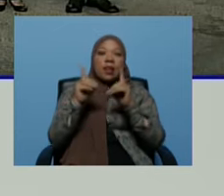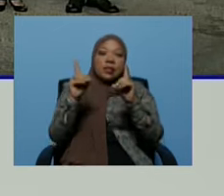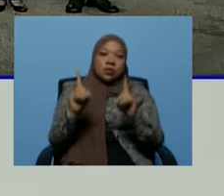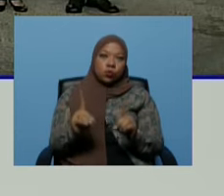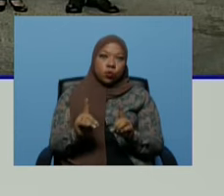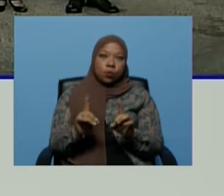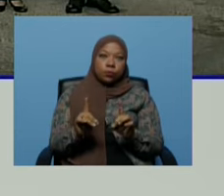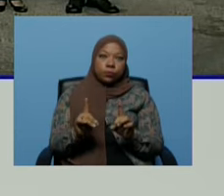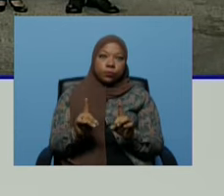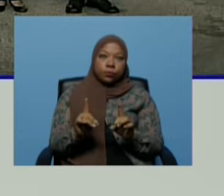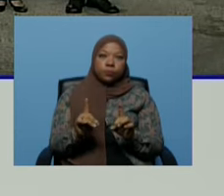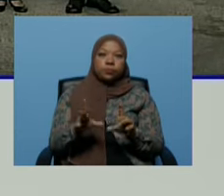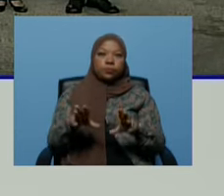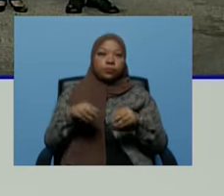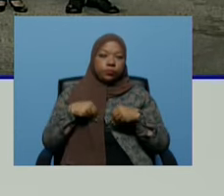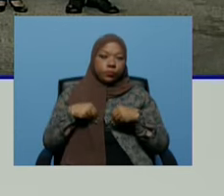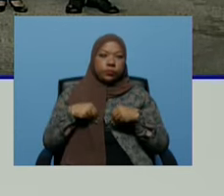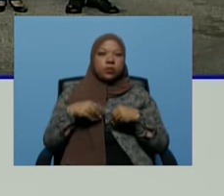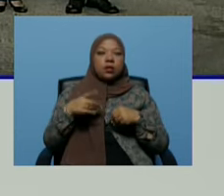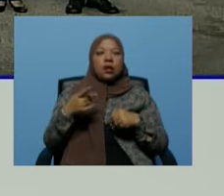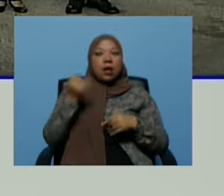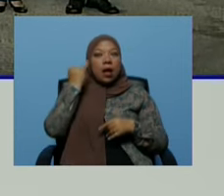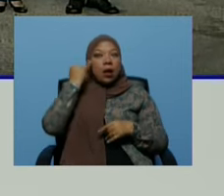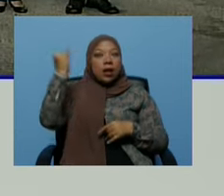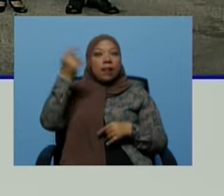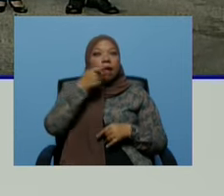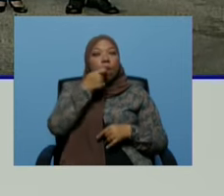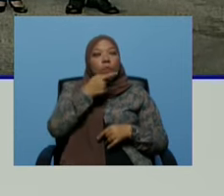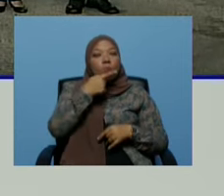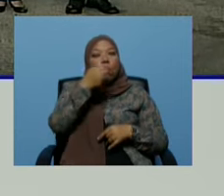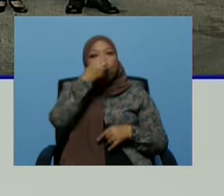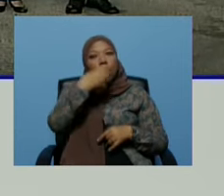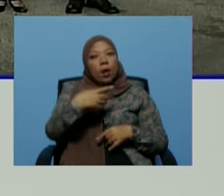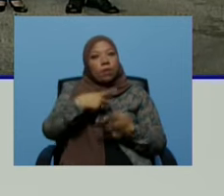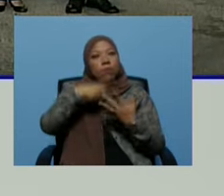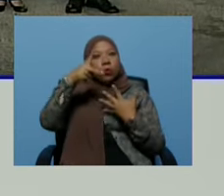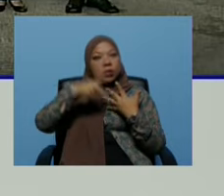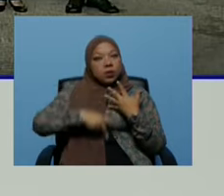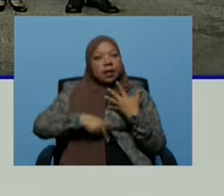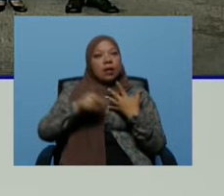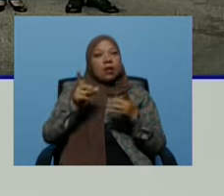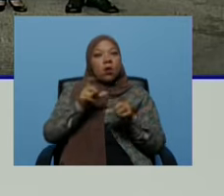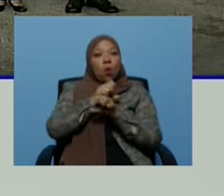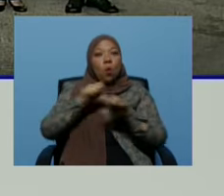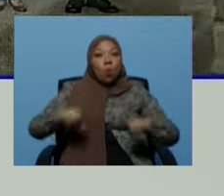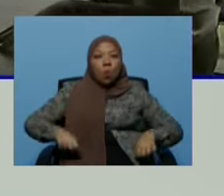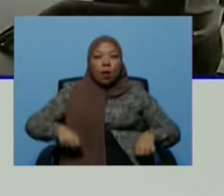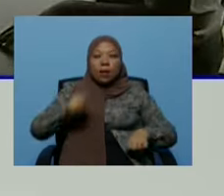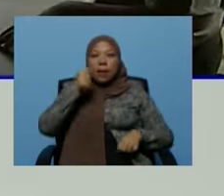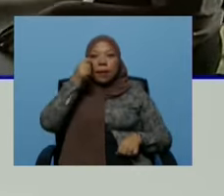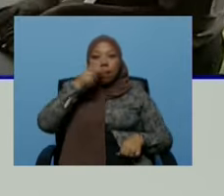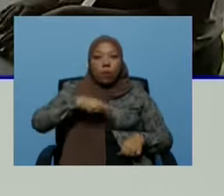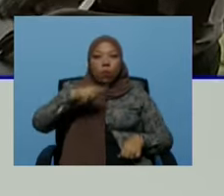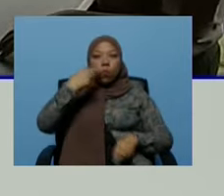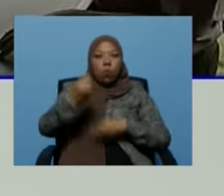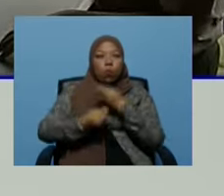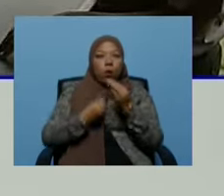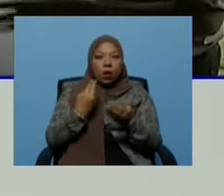decisiones. Así que es una idea fabulosa este proyecto de la Guardia del Pueblo, para